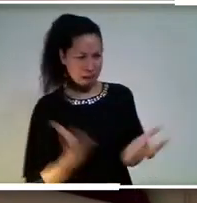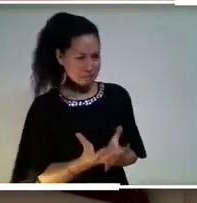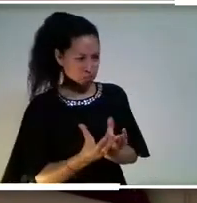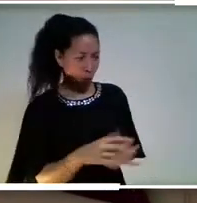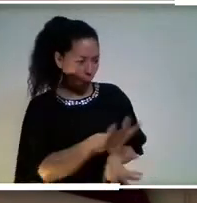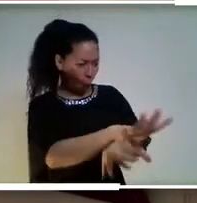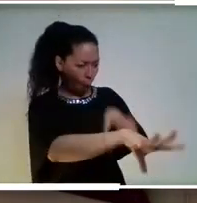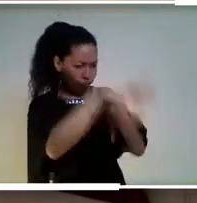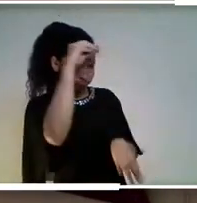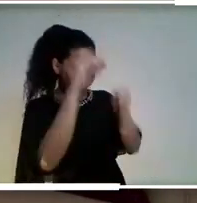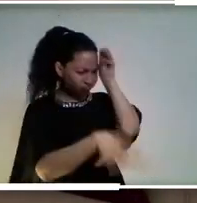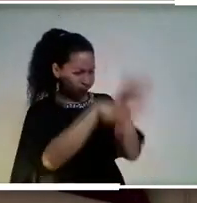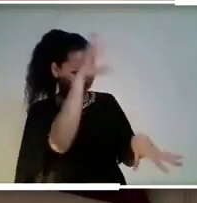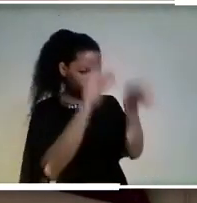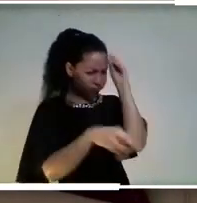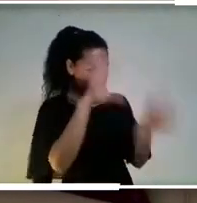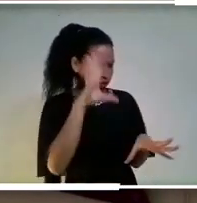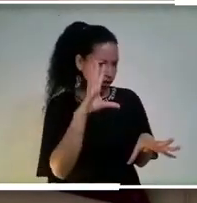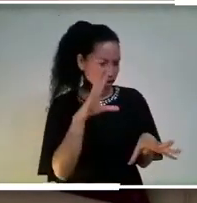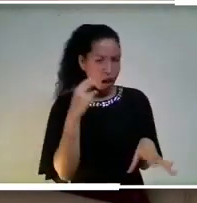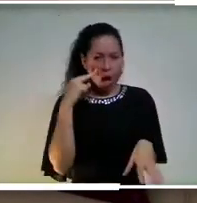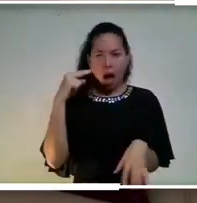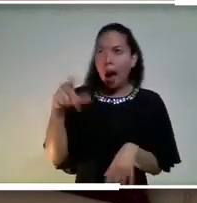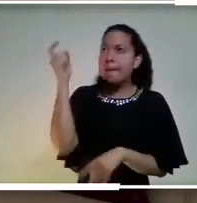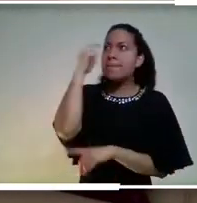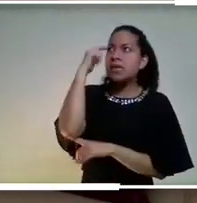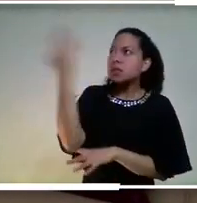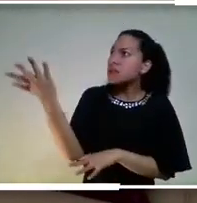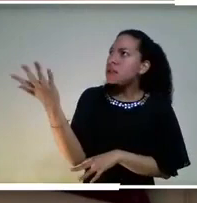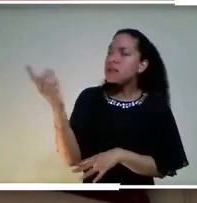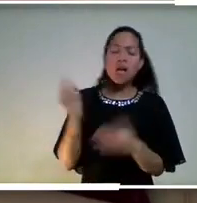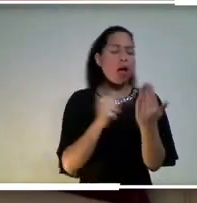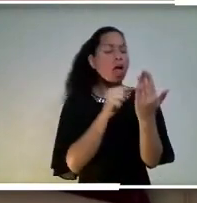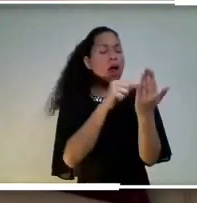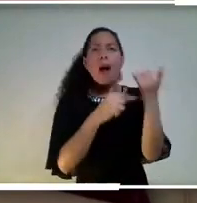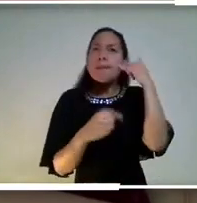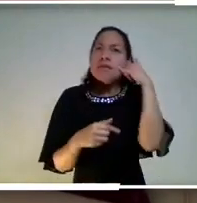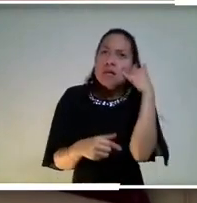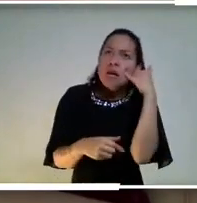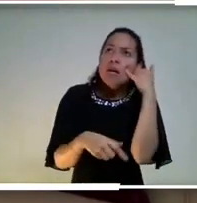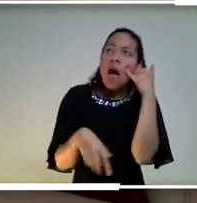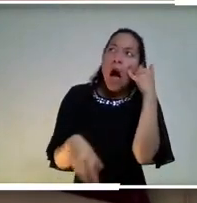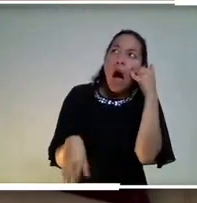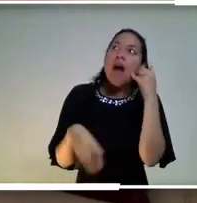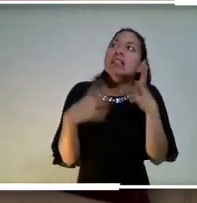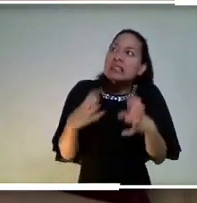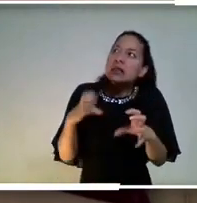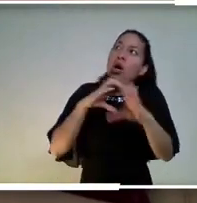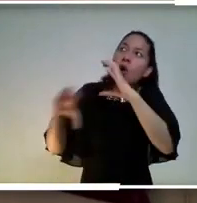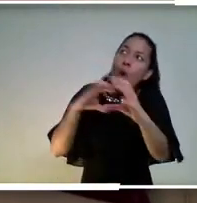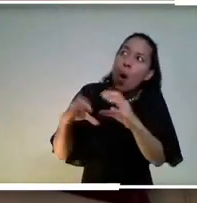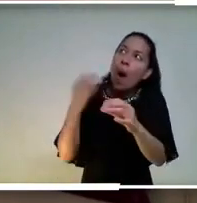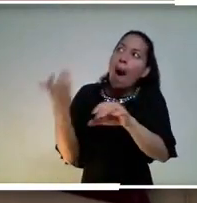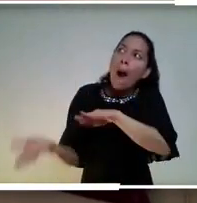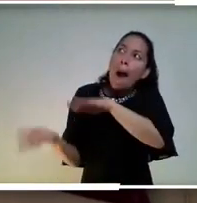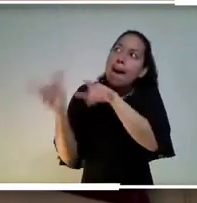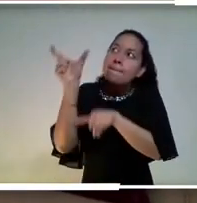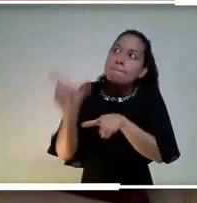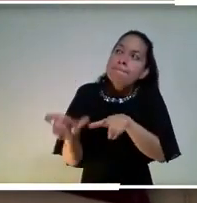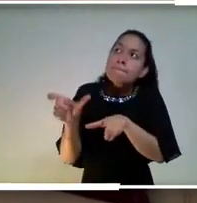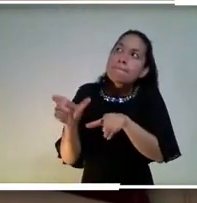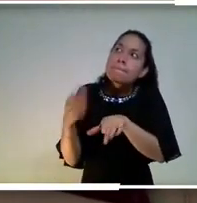vídeos aplicaciones en teléfonos y tabletas películas música todo está preparado